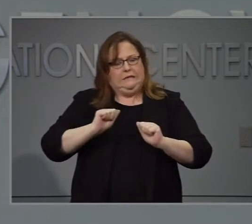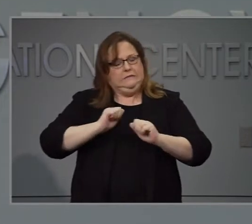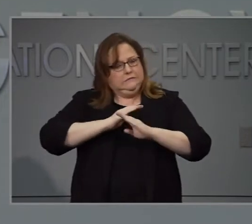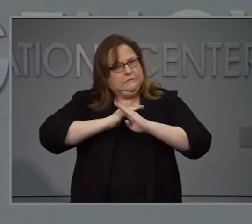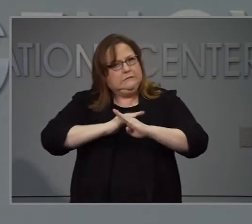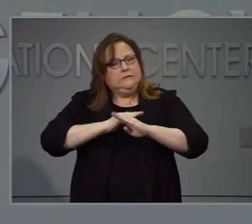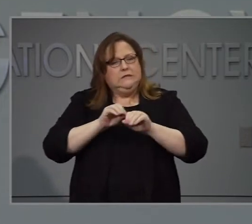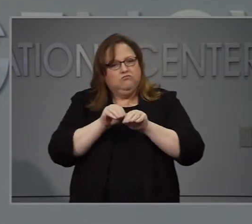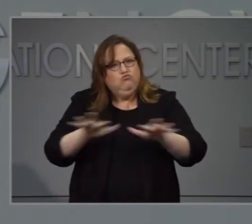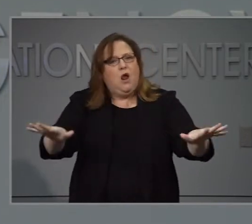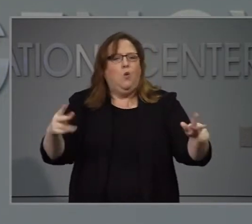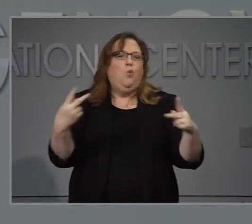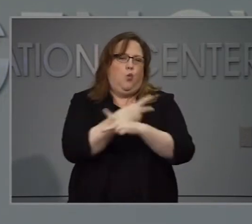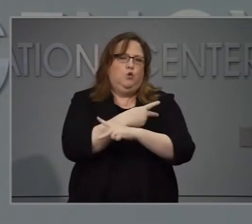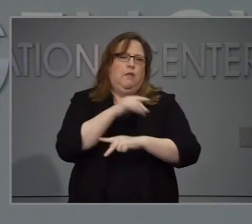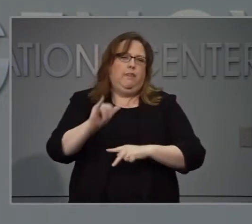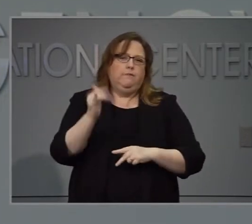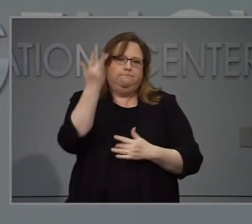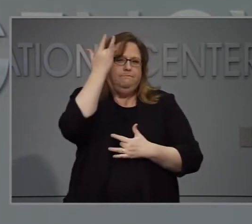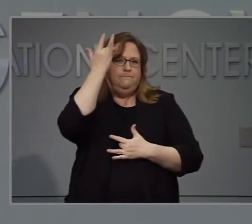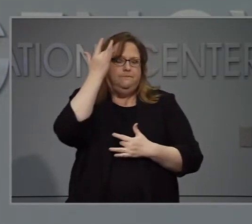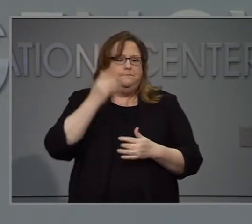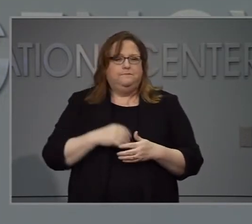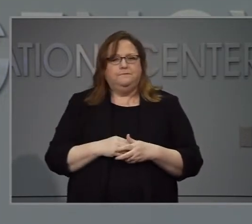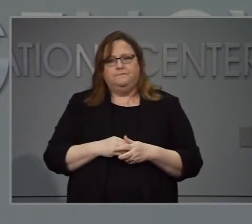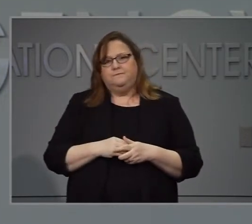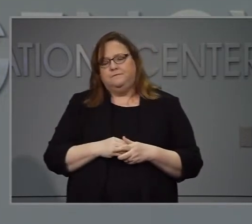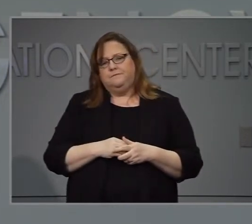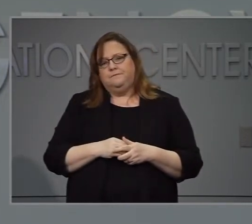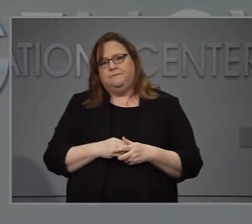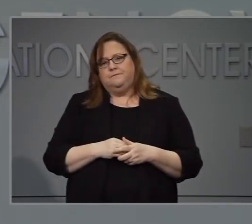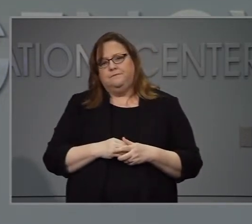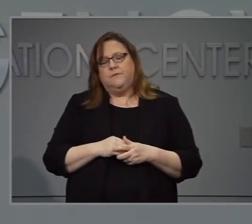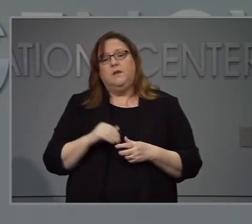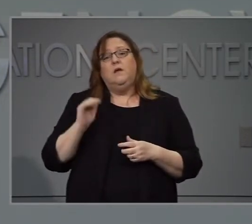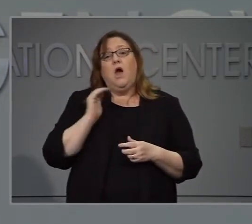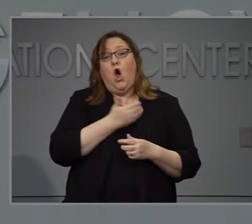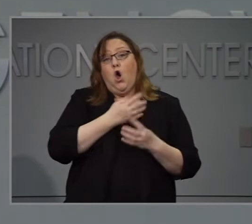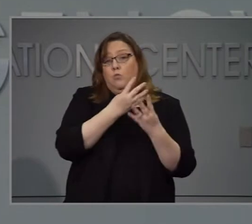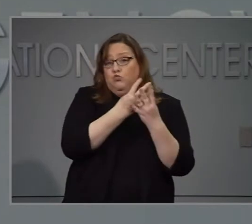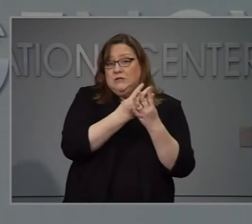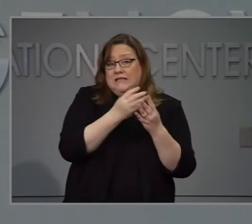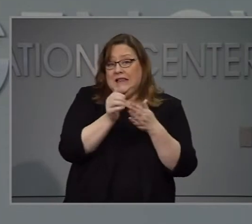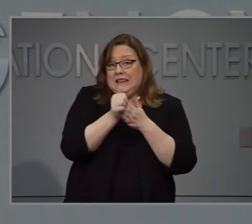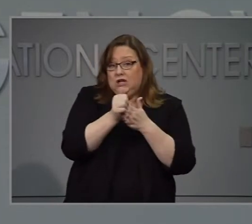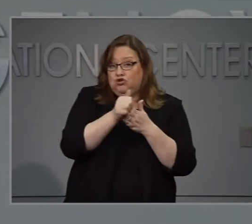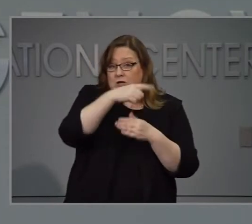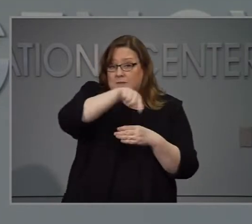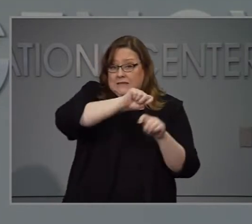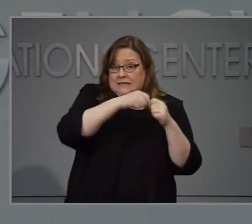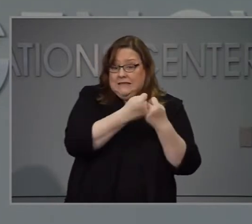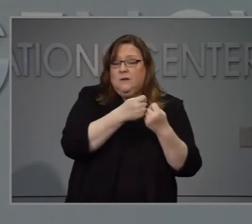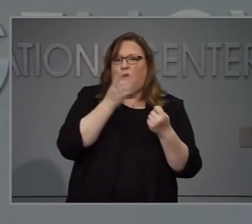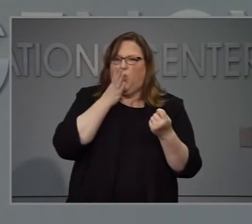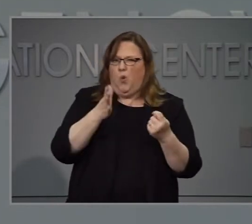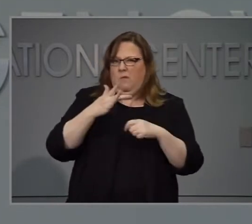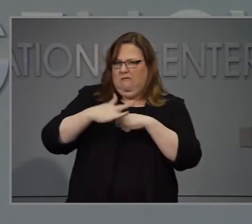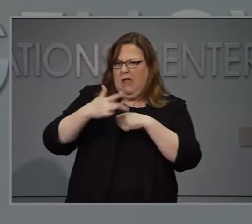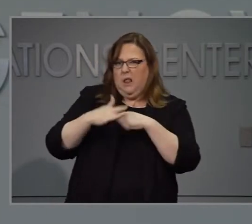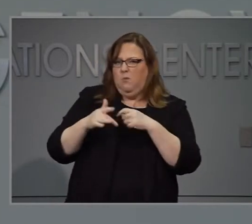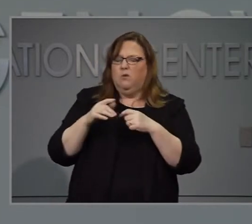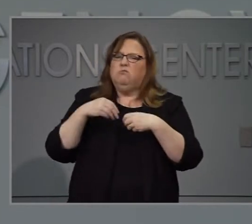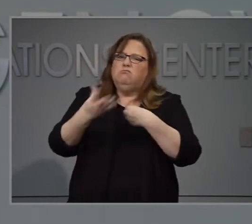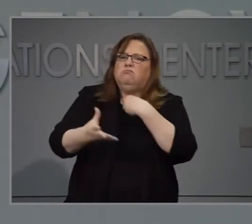virus para que no continúe su propagación nuestras los representantes y líderes de prisiones estarán disponibles